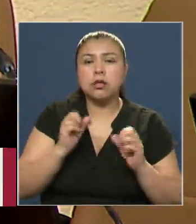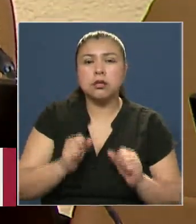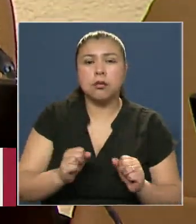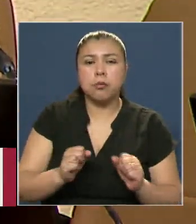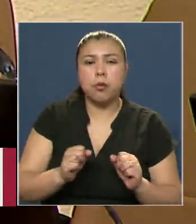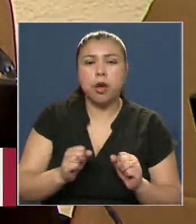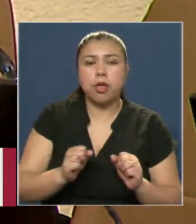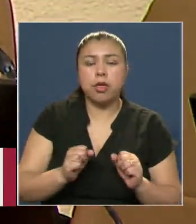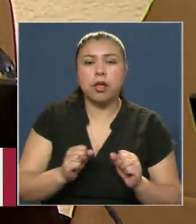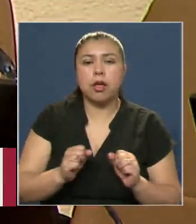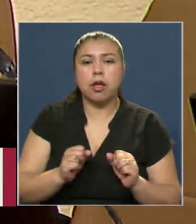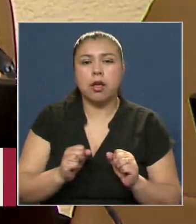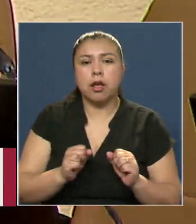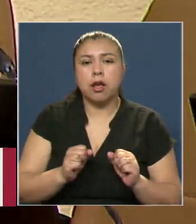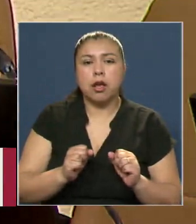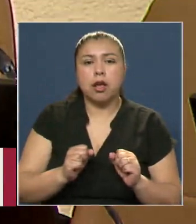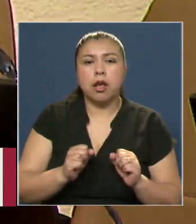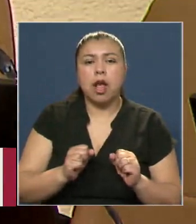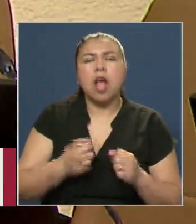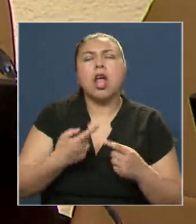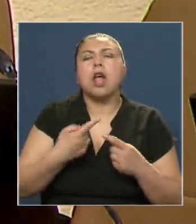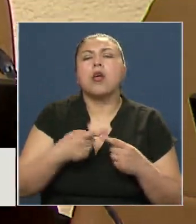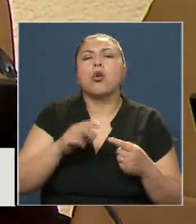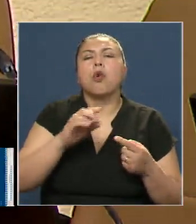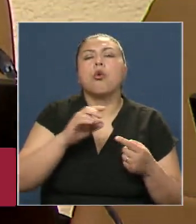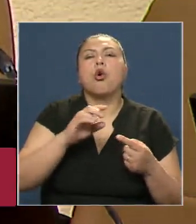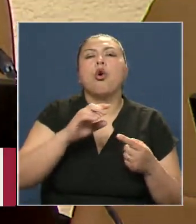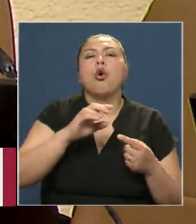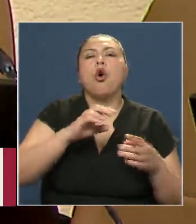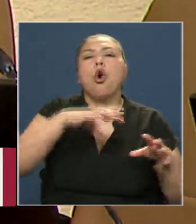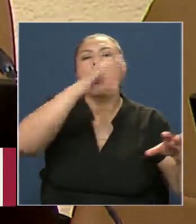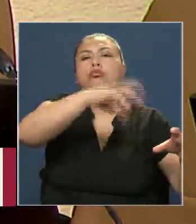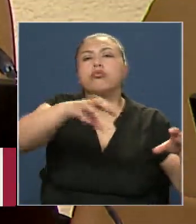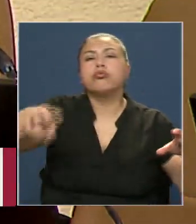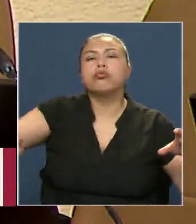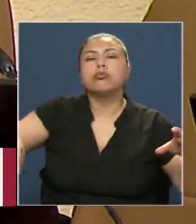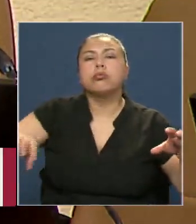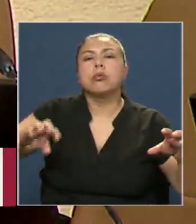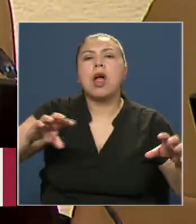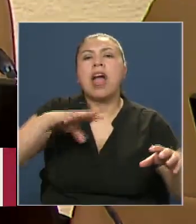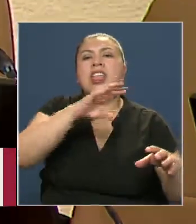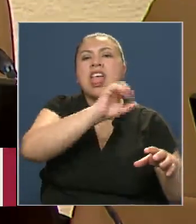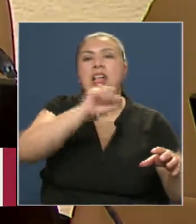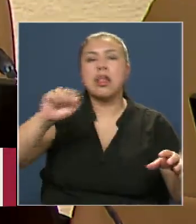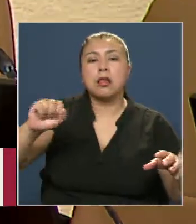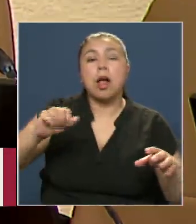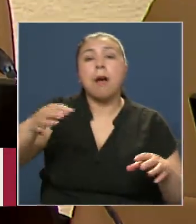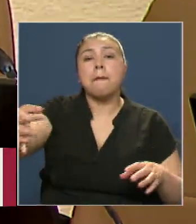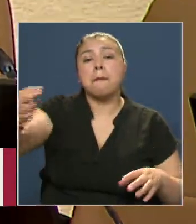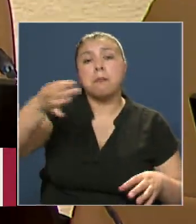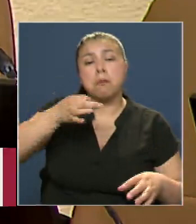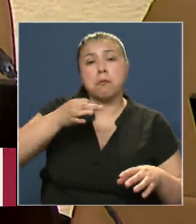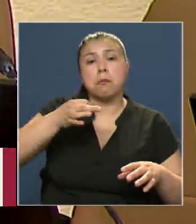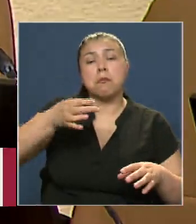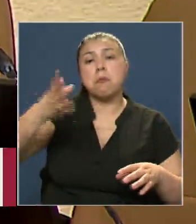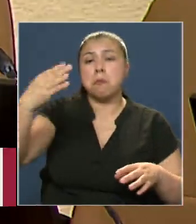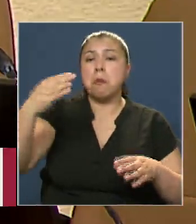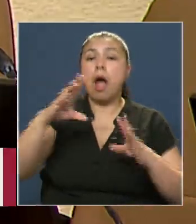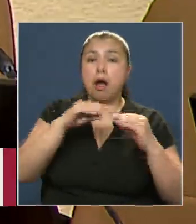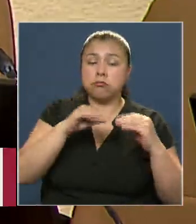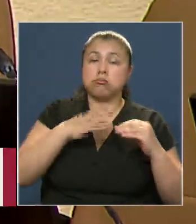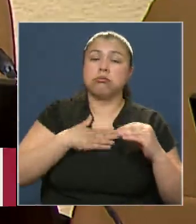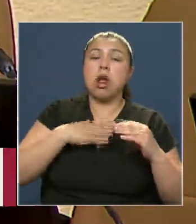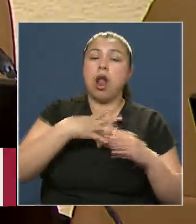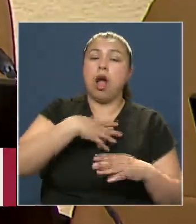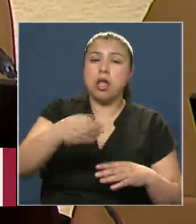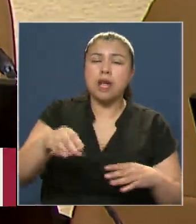esté en alguna ciudad de la tercera región de Atacama. Me hablaron sus hijas, sus familiares directos, que están en